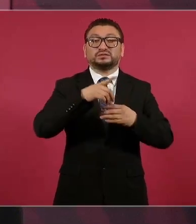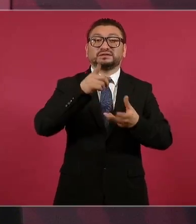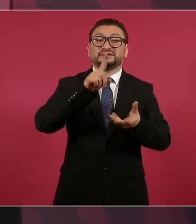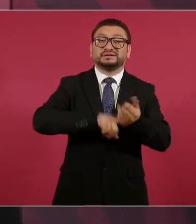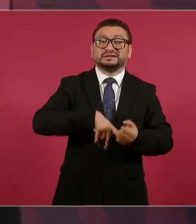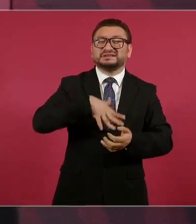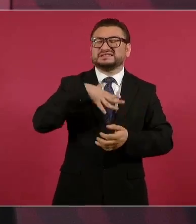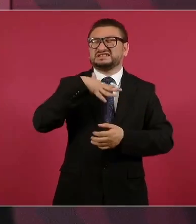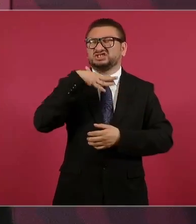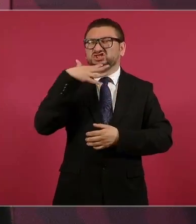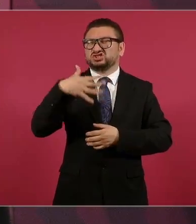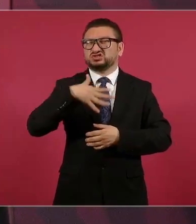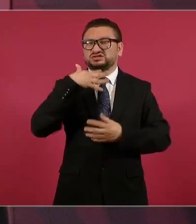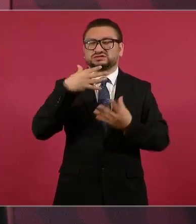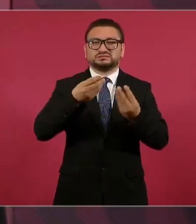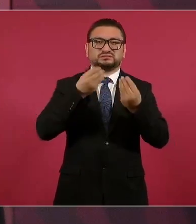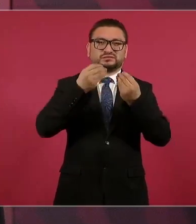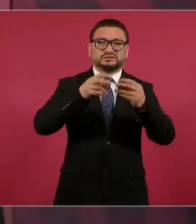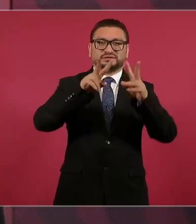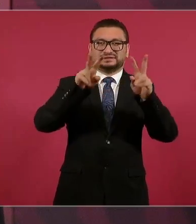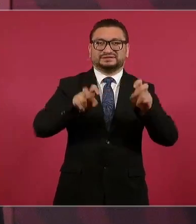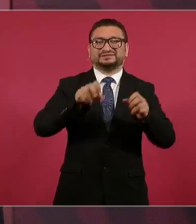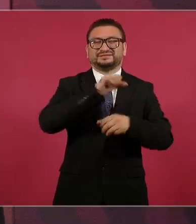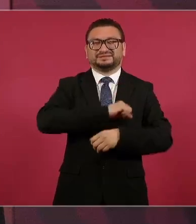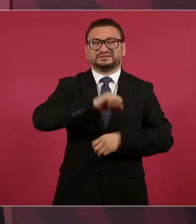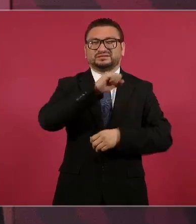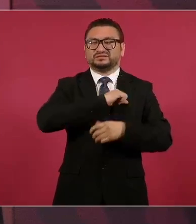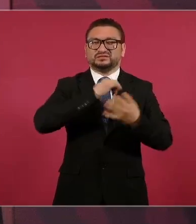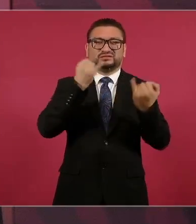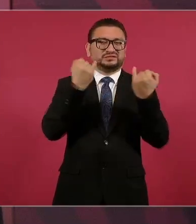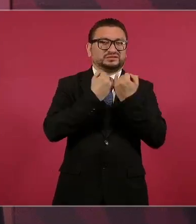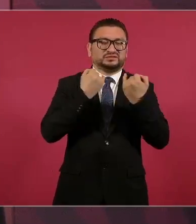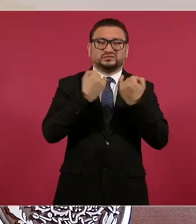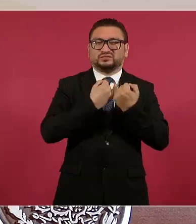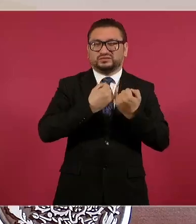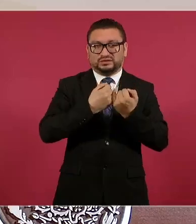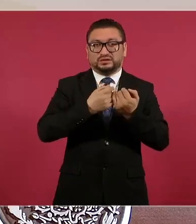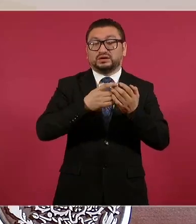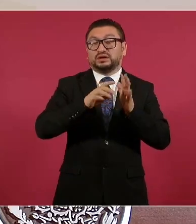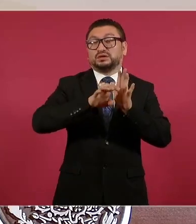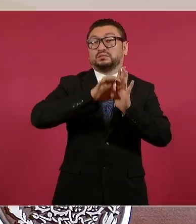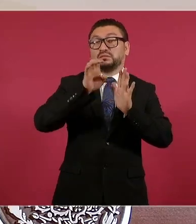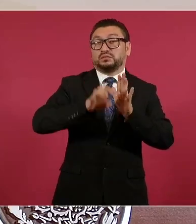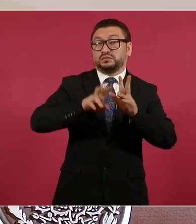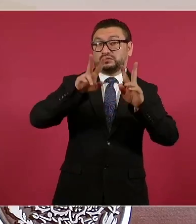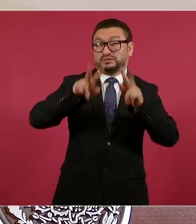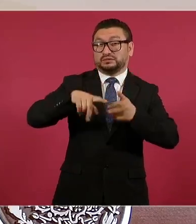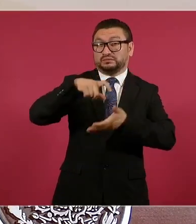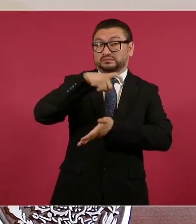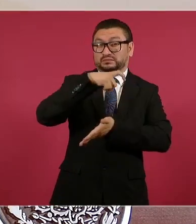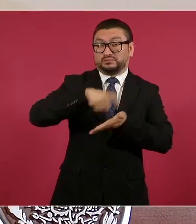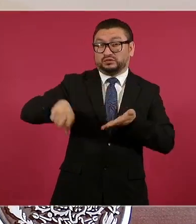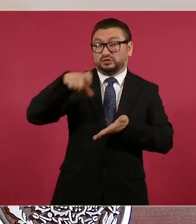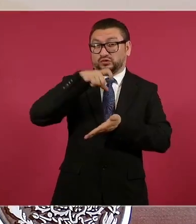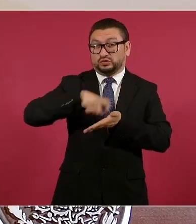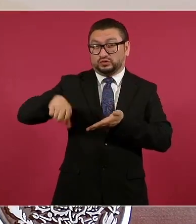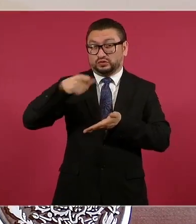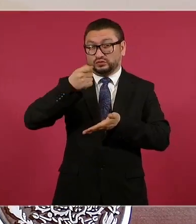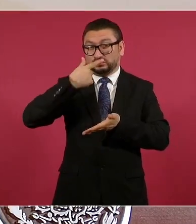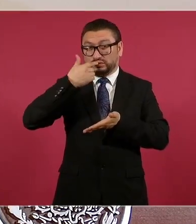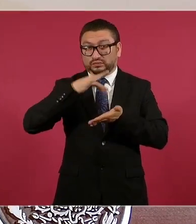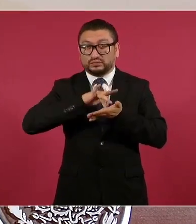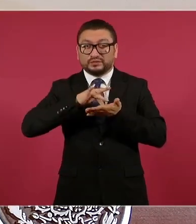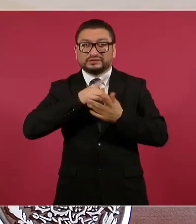en todo el sector salud, sobre todo en lo relacionado con la compra de medicamentos. Esto que estamos viendo,